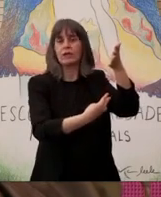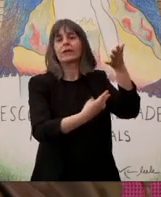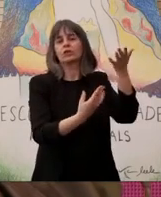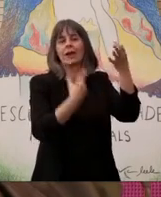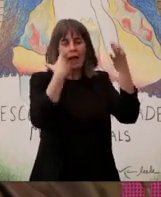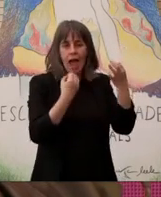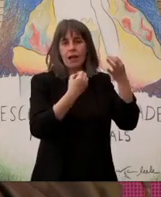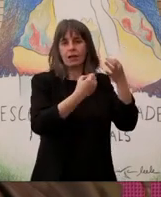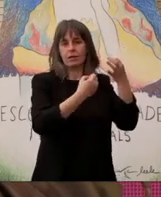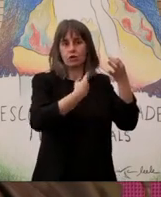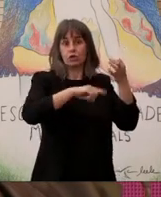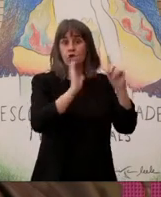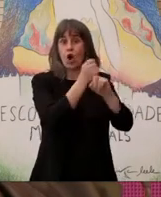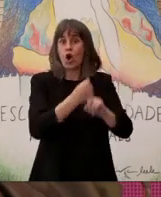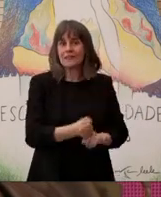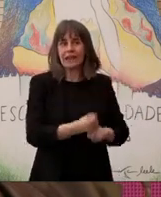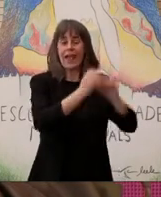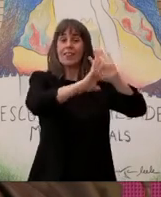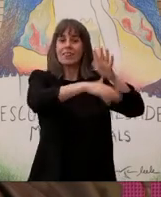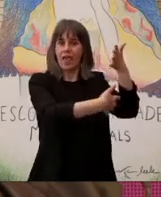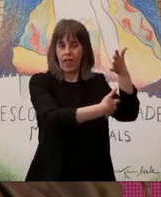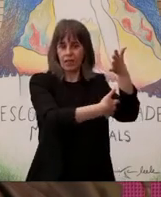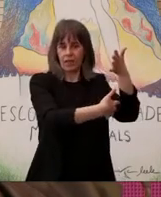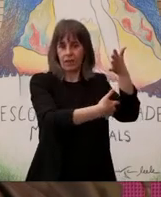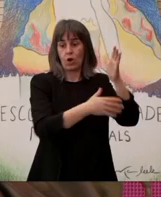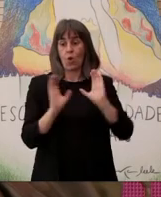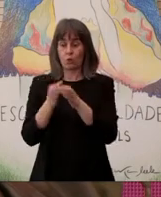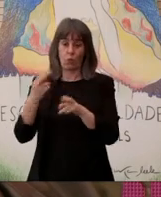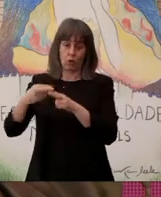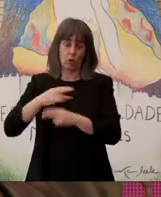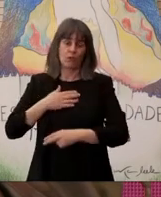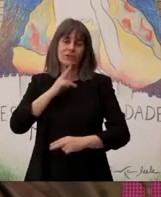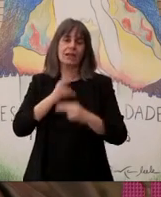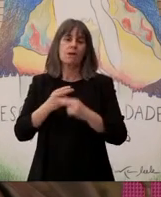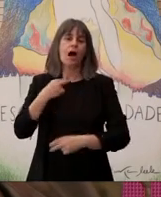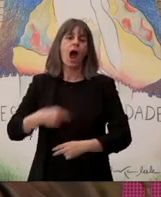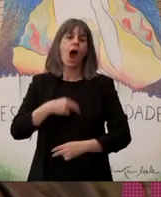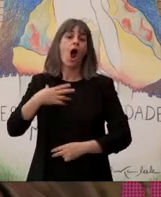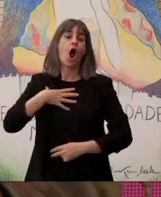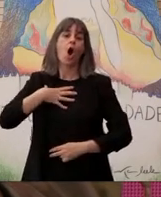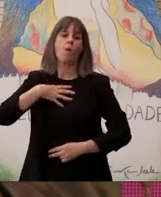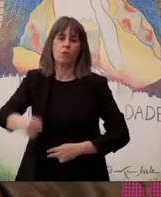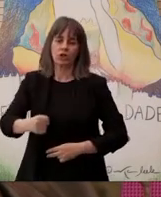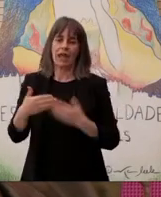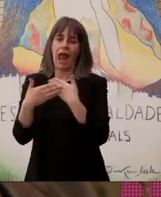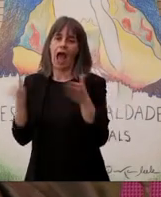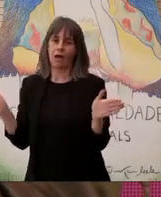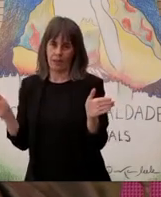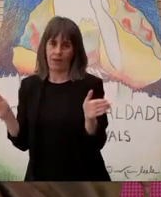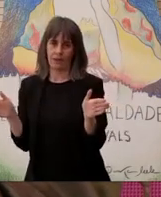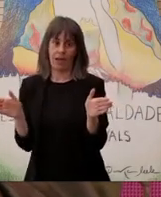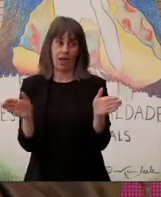así a mi agrupación política sacudes puestos de conceiros Y concedeiras fue